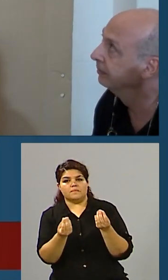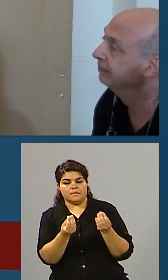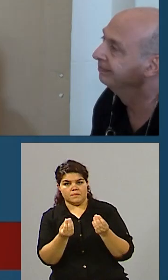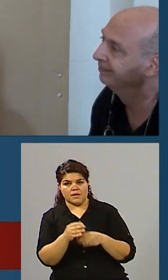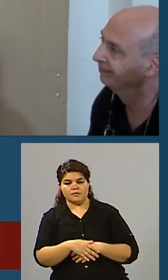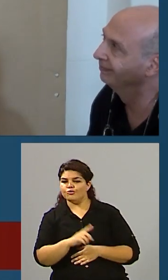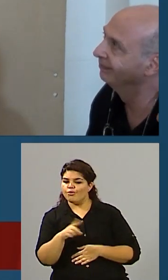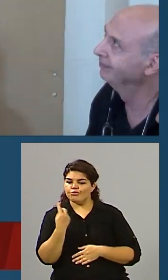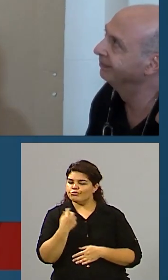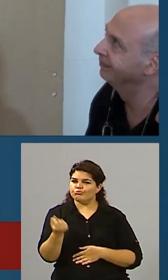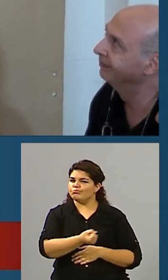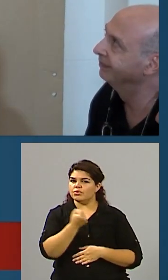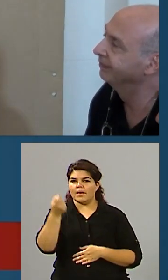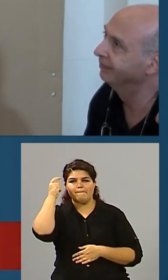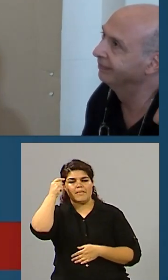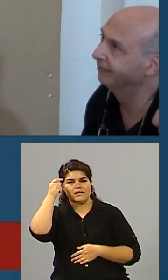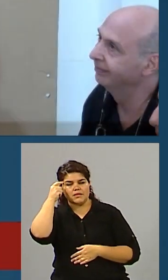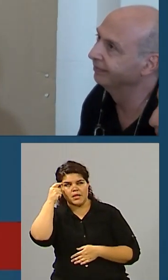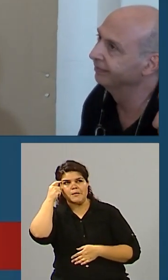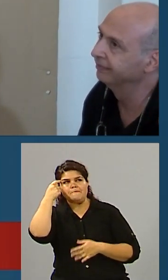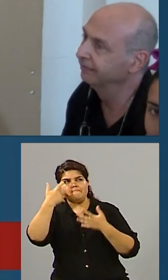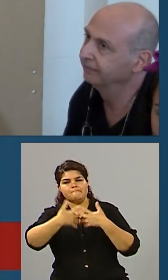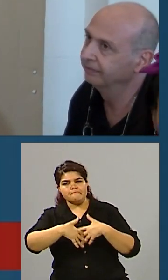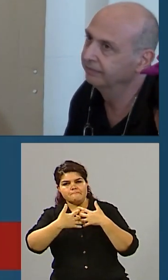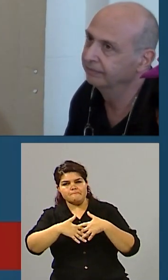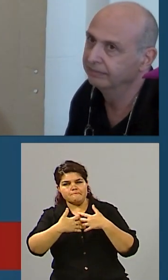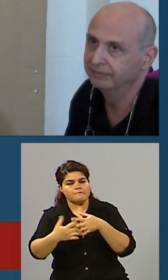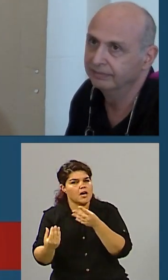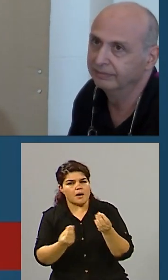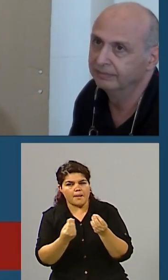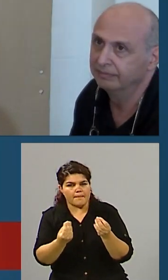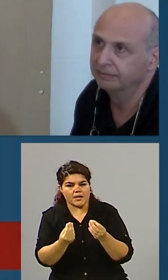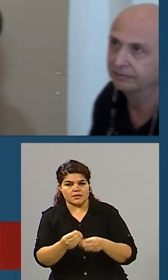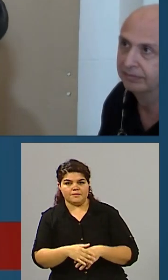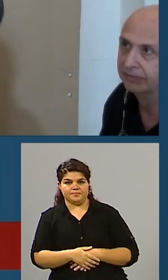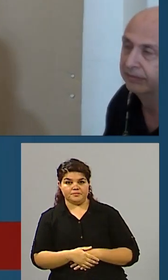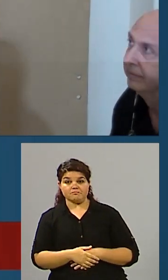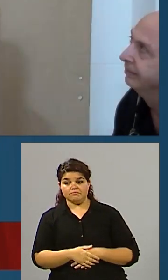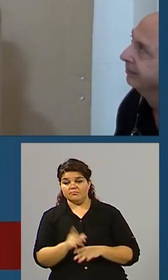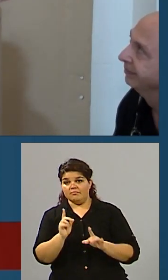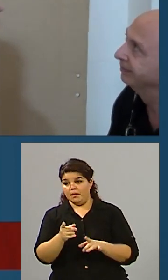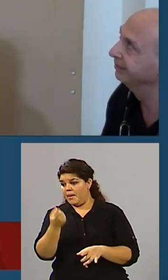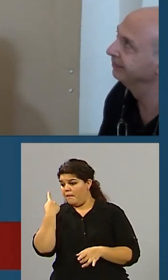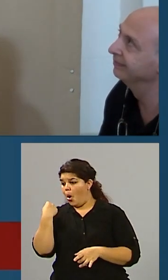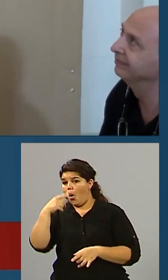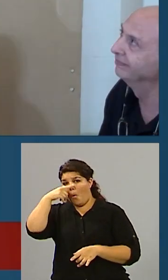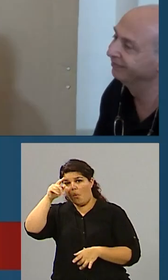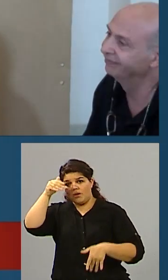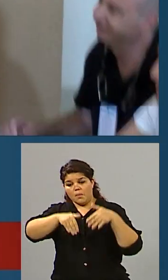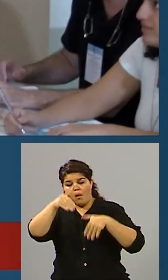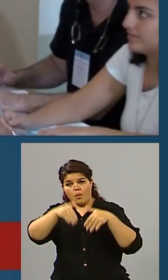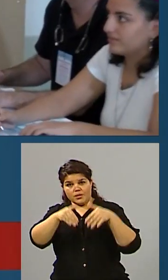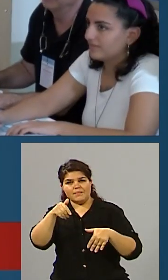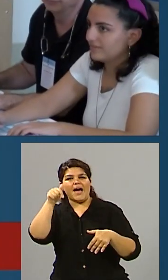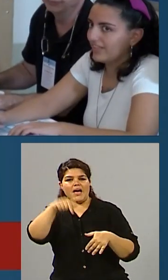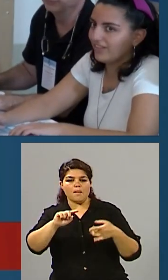pensemos que lo que se termina corroborando en los últimos comicios es algo que la politología o la sociología